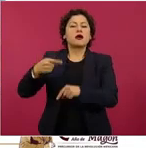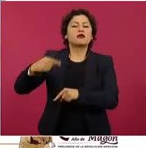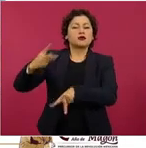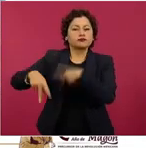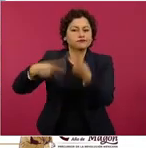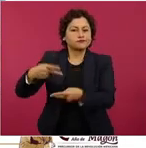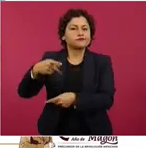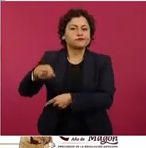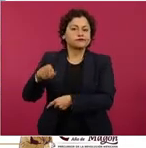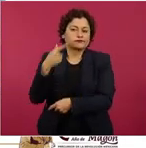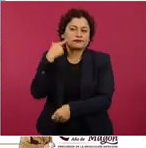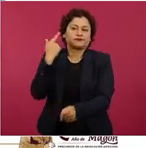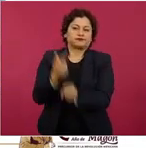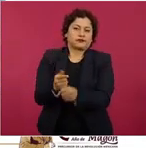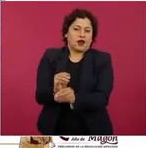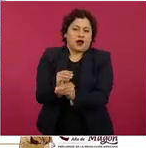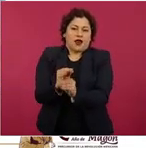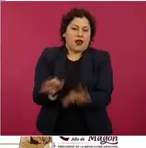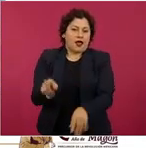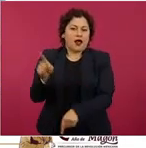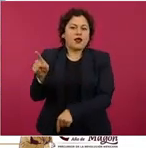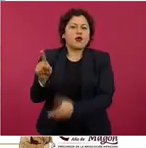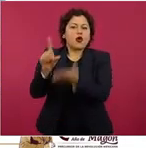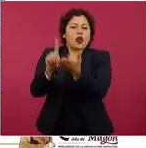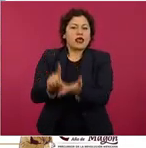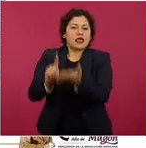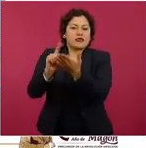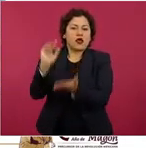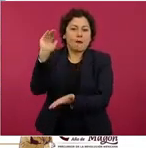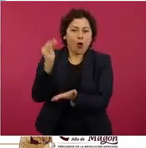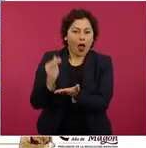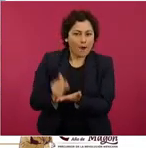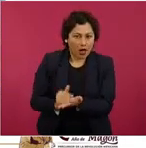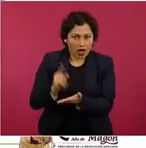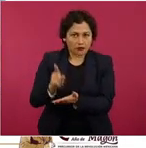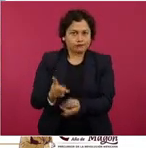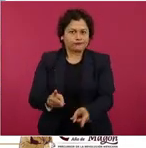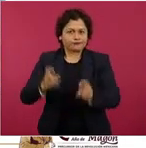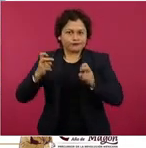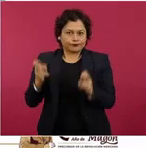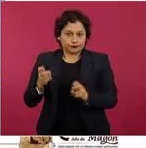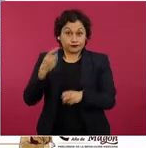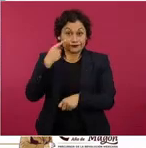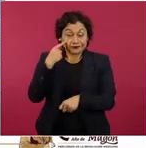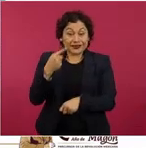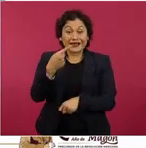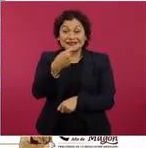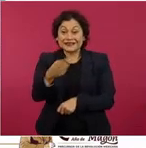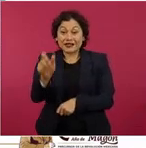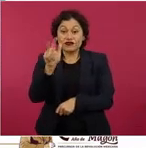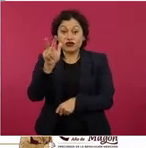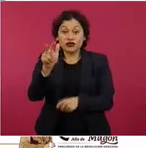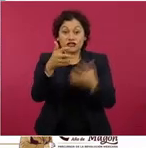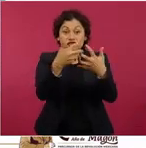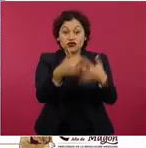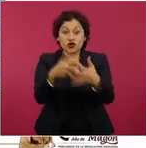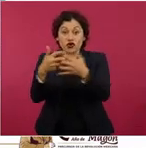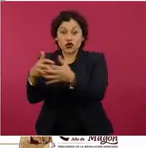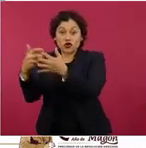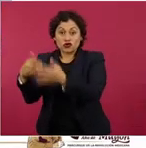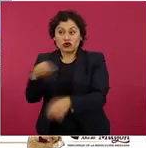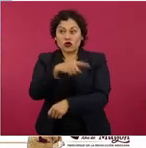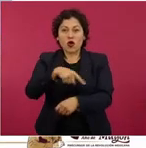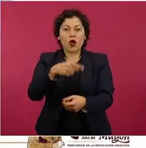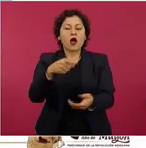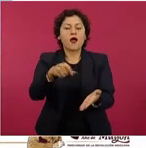irregularidad que se esperaba, que no estaban dando litros completos. 118 bombas fueron